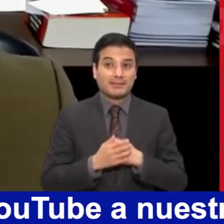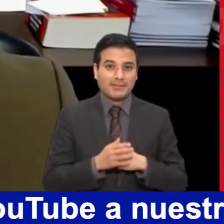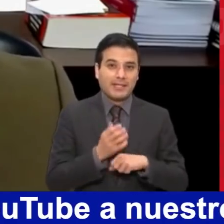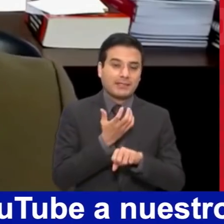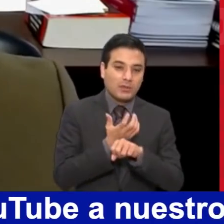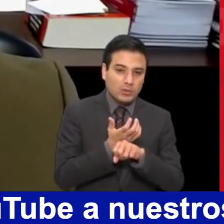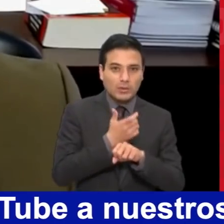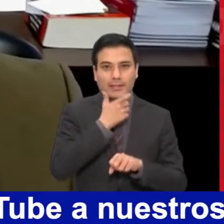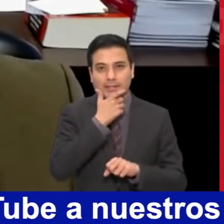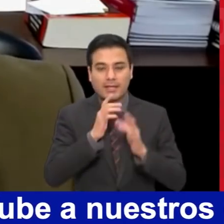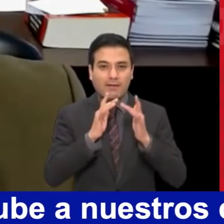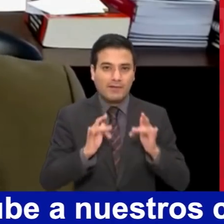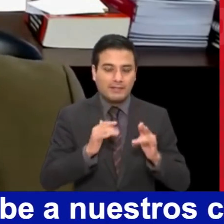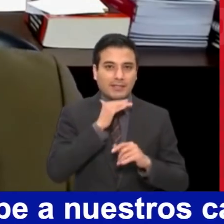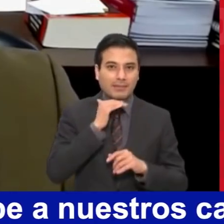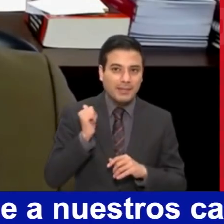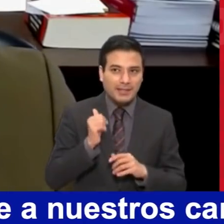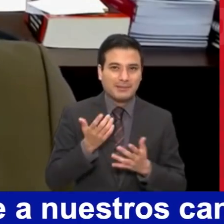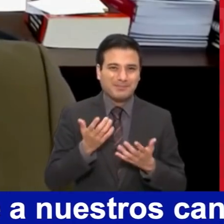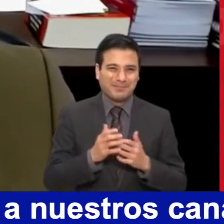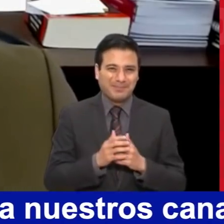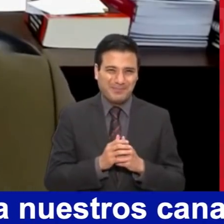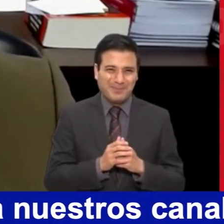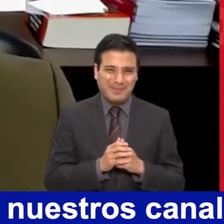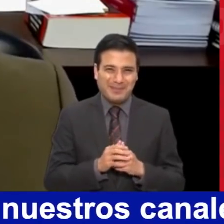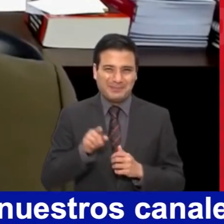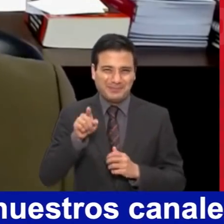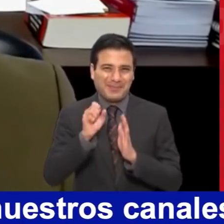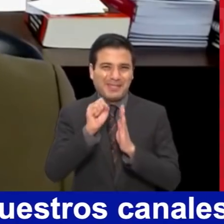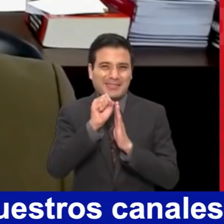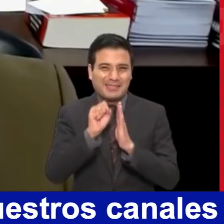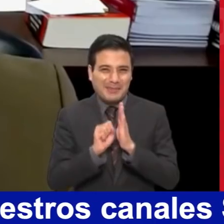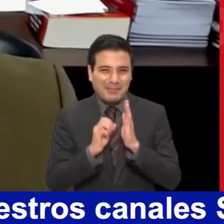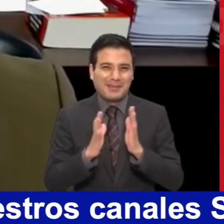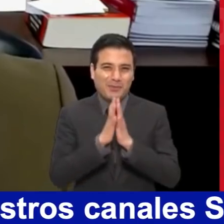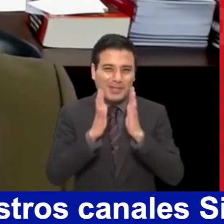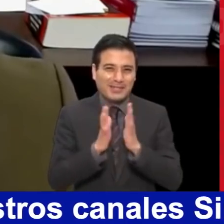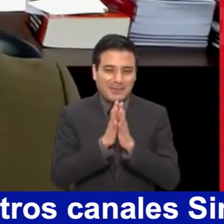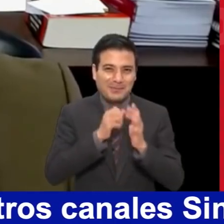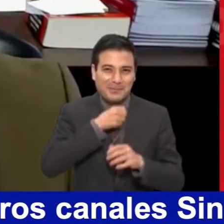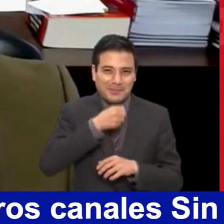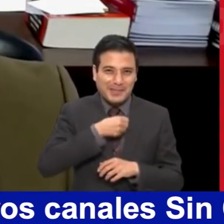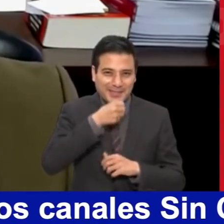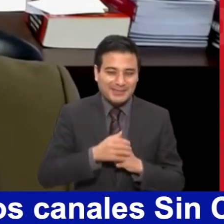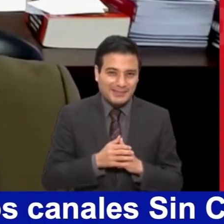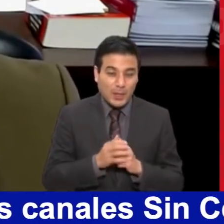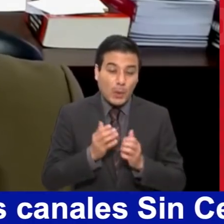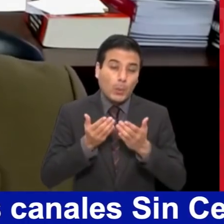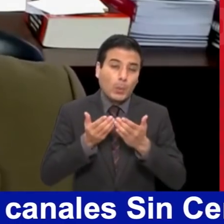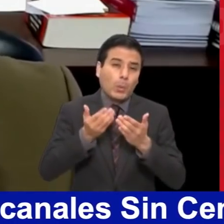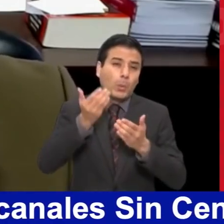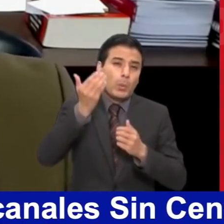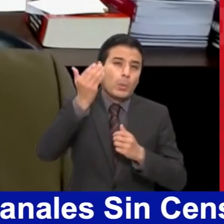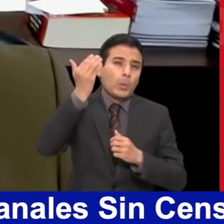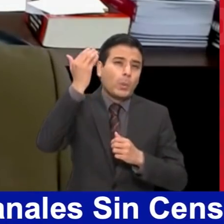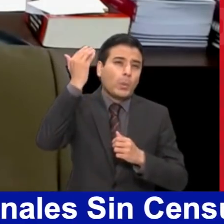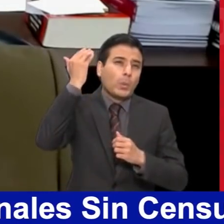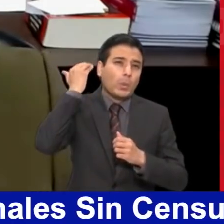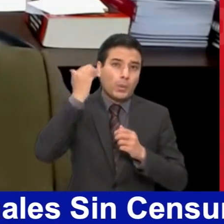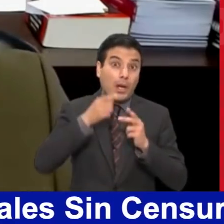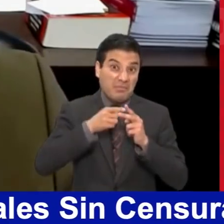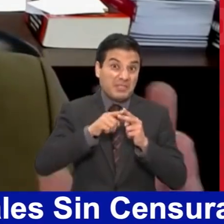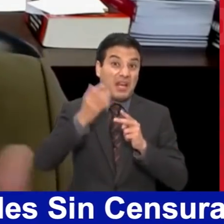Unidos, Inglaterra, Francia, Alemania, las viejas democracias, para decirlo de alguna manera, hace muchísimo tiempo, de hecho desde sus